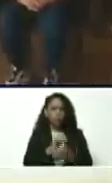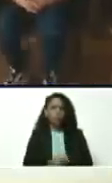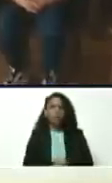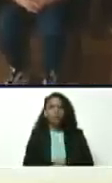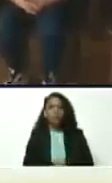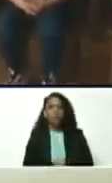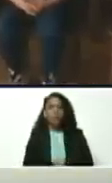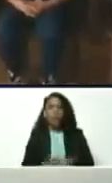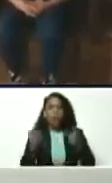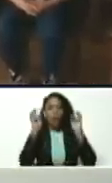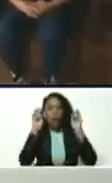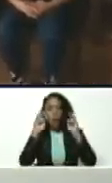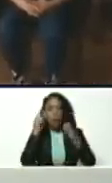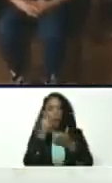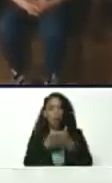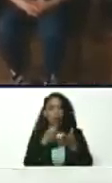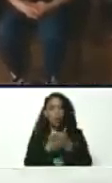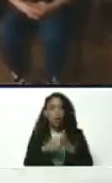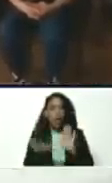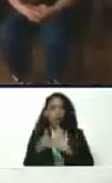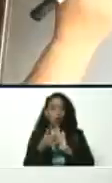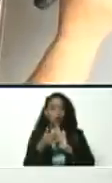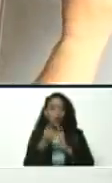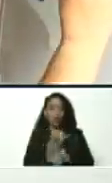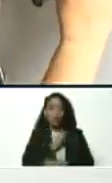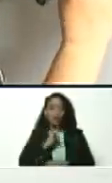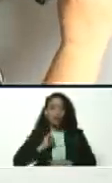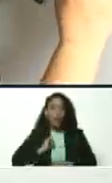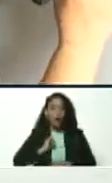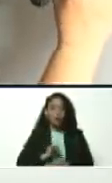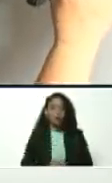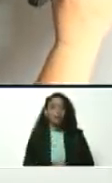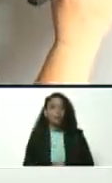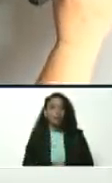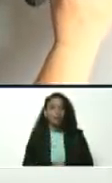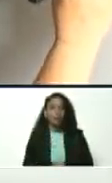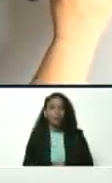en el tema de lucha contra el individualismo y el caudillismo